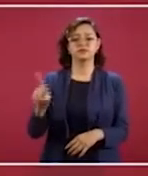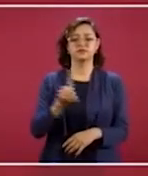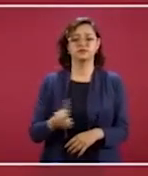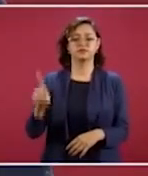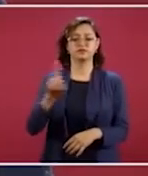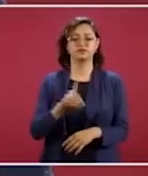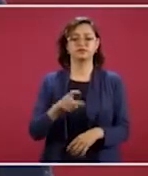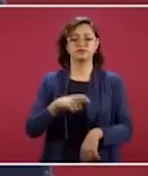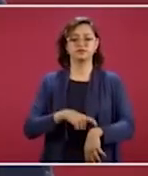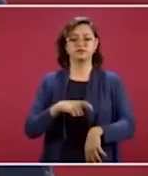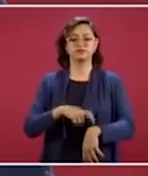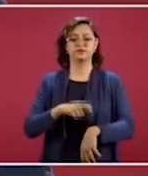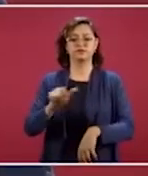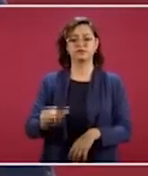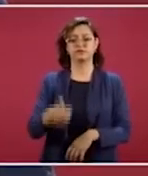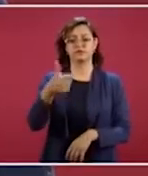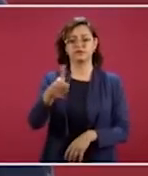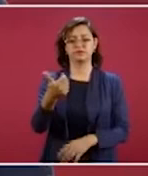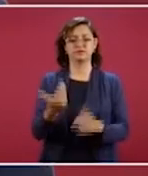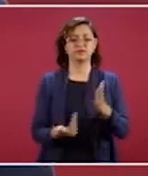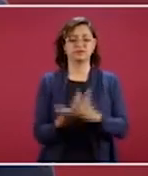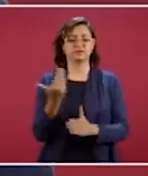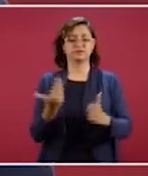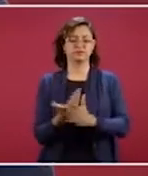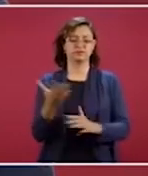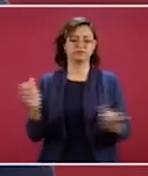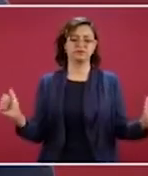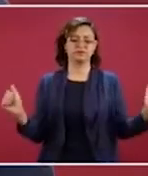a las 11 de la mañana